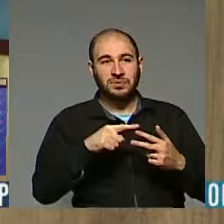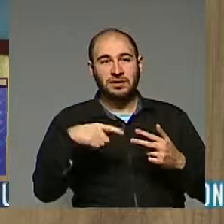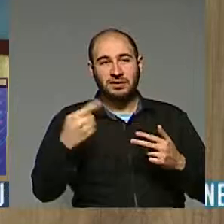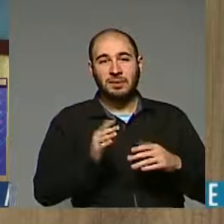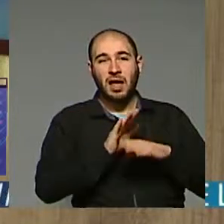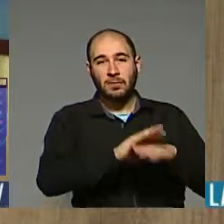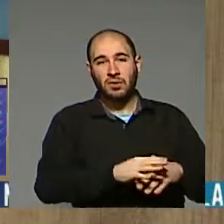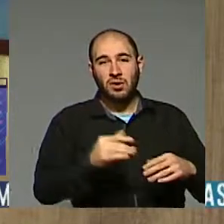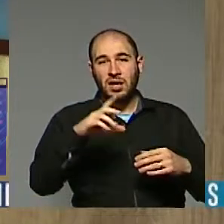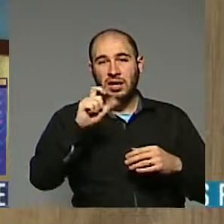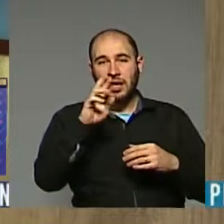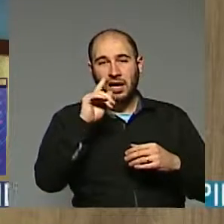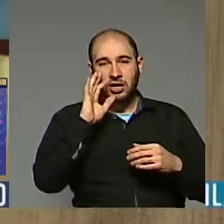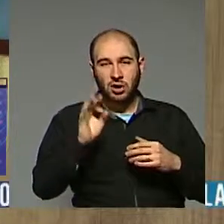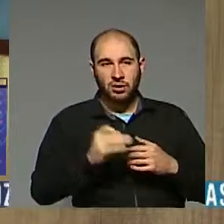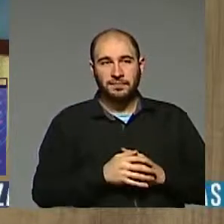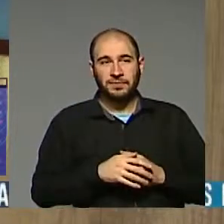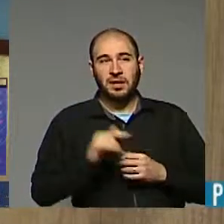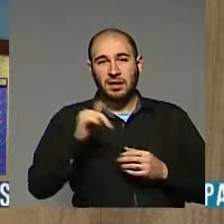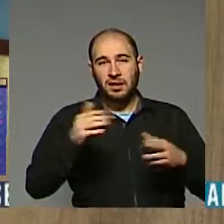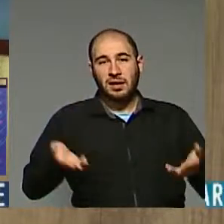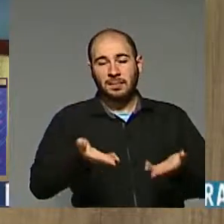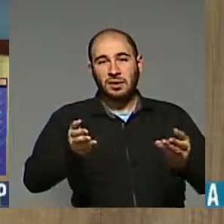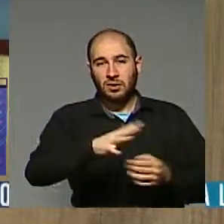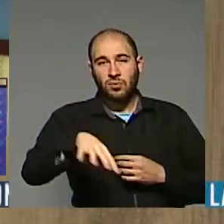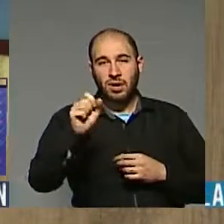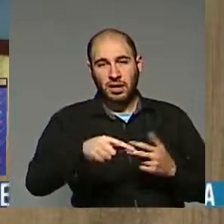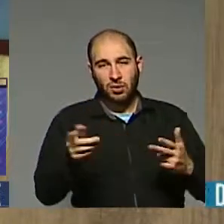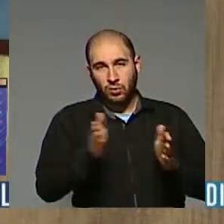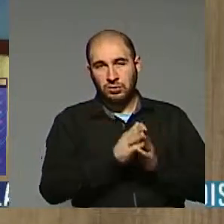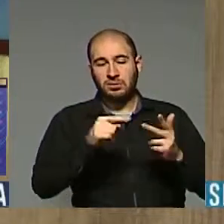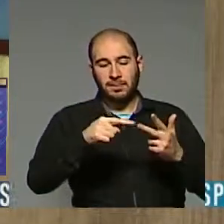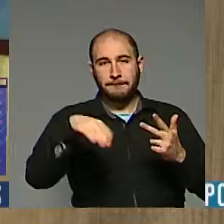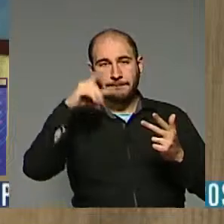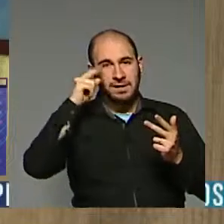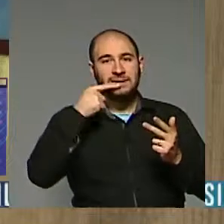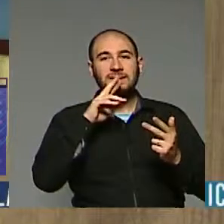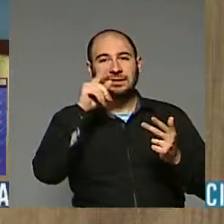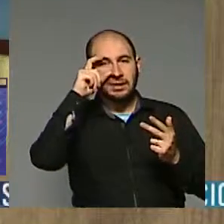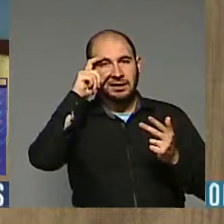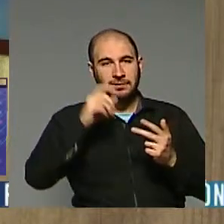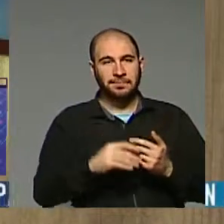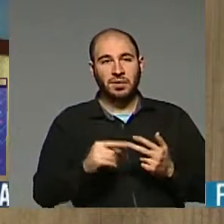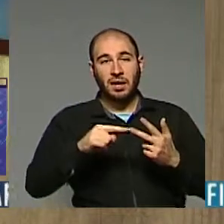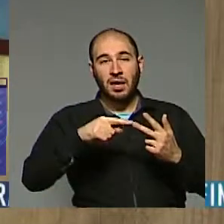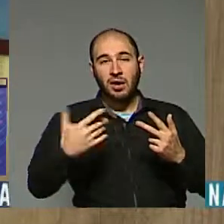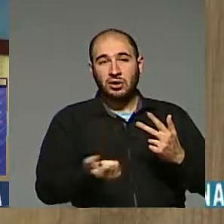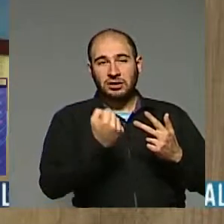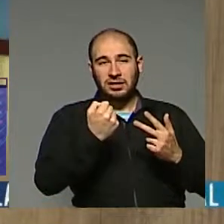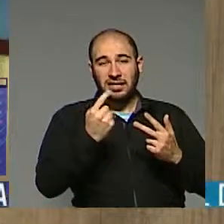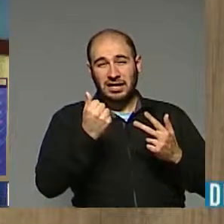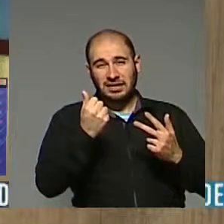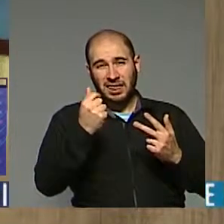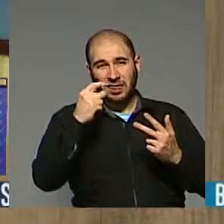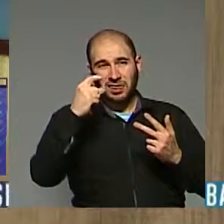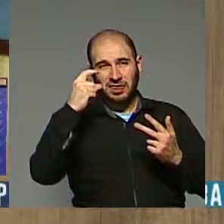con el apoyo de Lilita Carrió, que hizo incluso campaña en territorio con él, y Ramón Mestre, que obtuvo